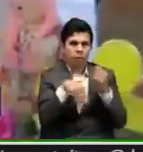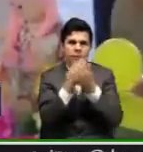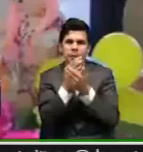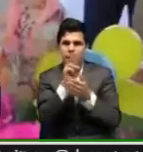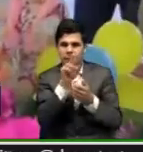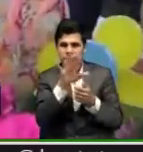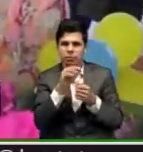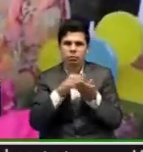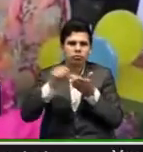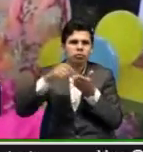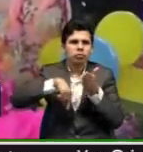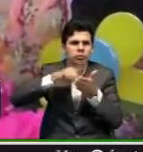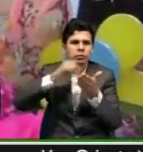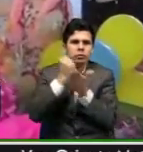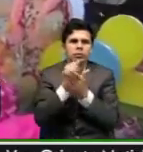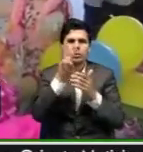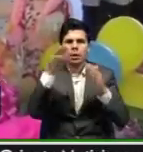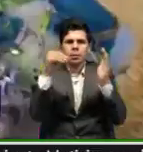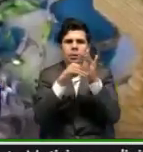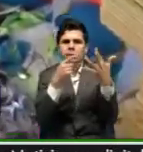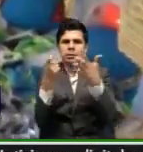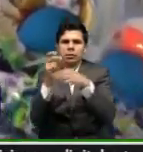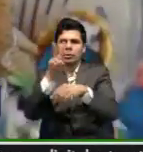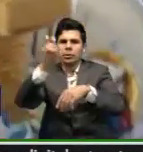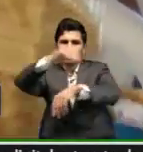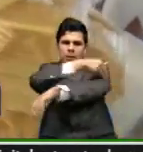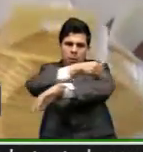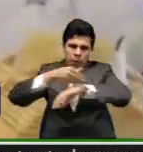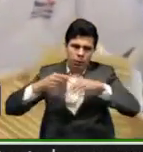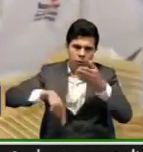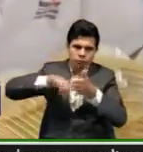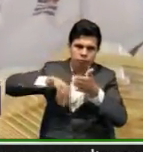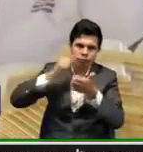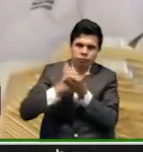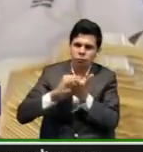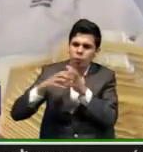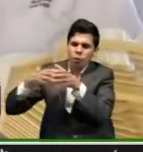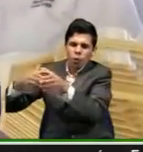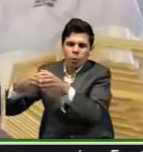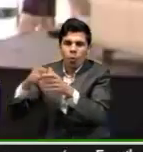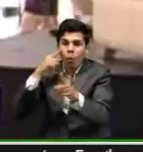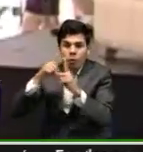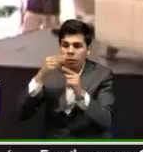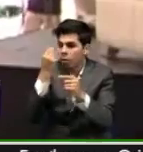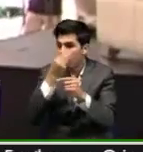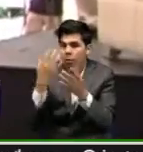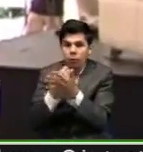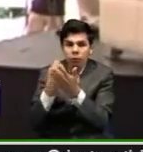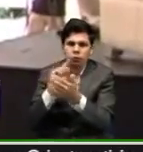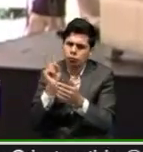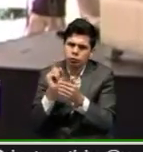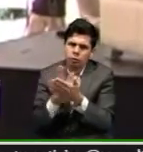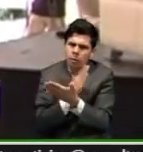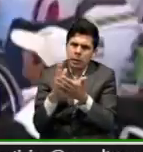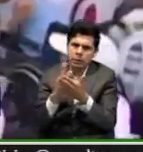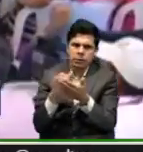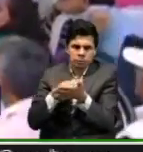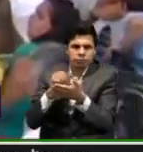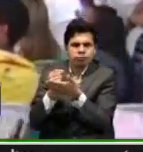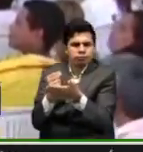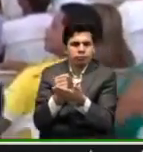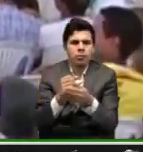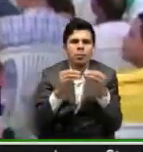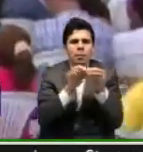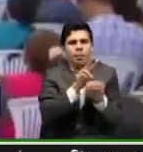tres mil 667 millones de pesos en contratos con organizaciones sin ánimo de lucro y 23.000 millones de pesos